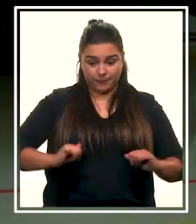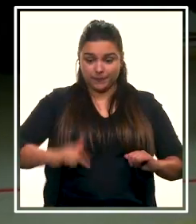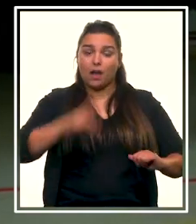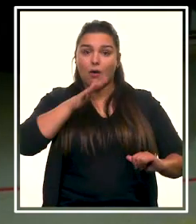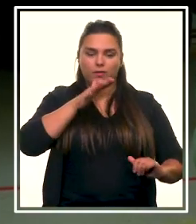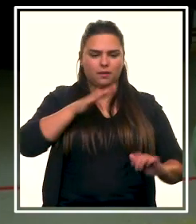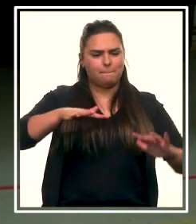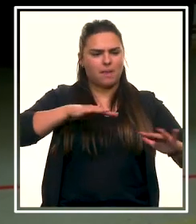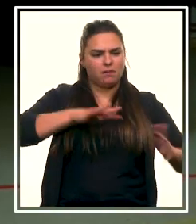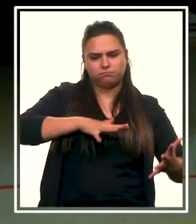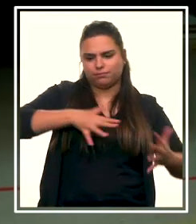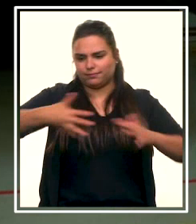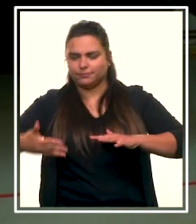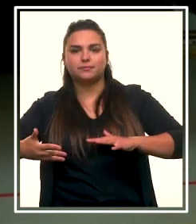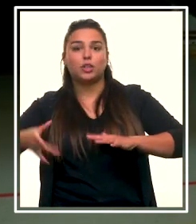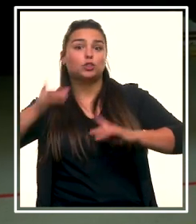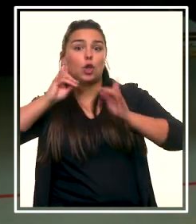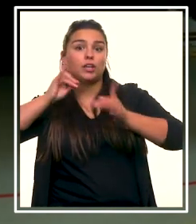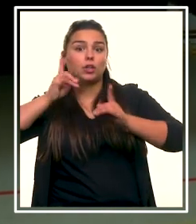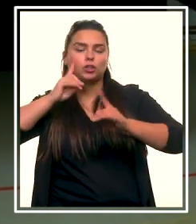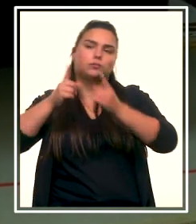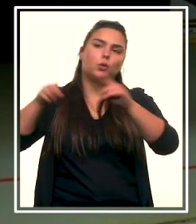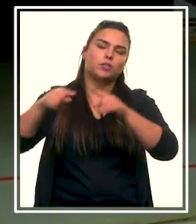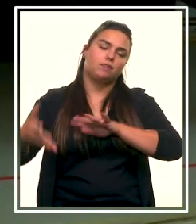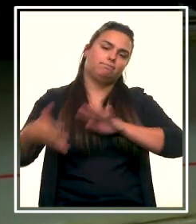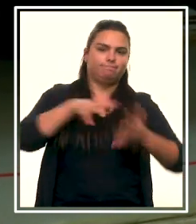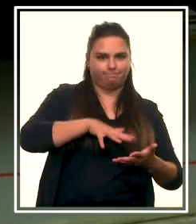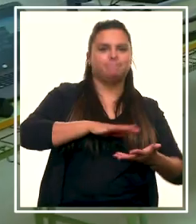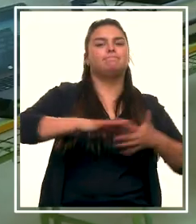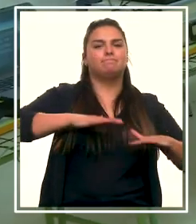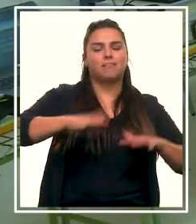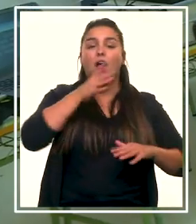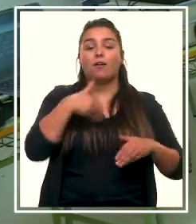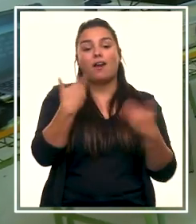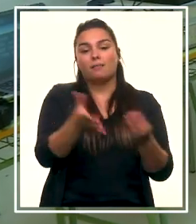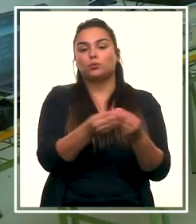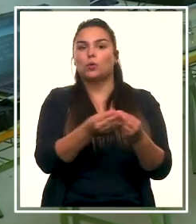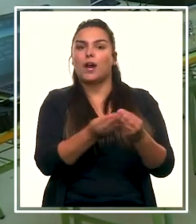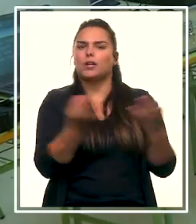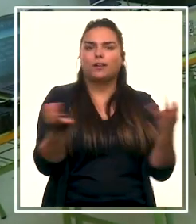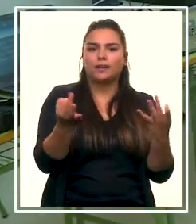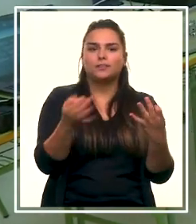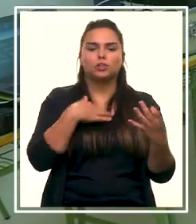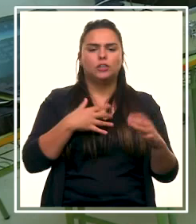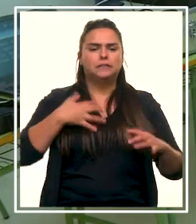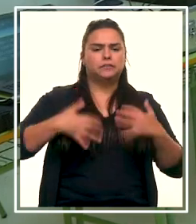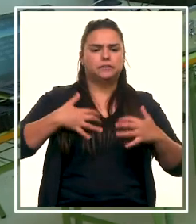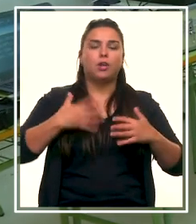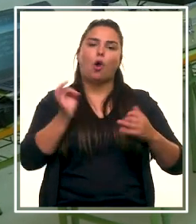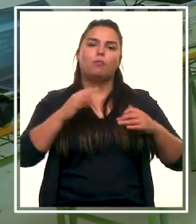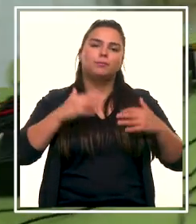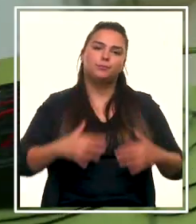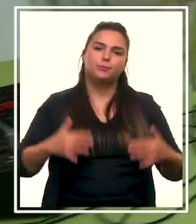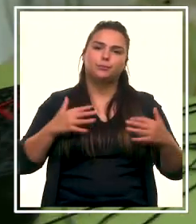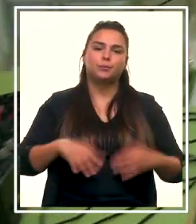en vibraciones las frecuencias de una composición musical, ofreciéndole al usuario la posibilidad de elegir la intensidad con la que quiere disfrutar de